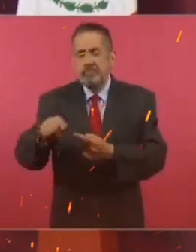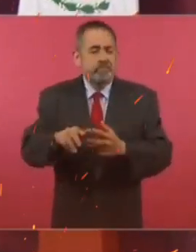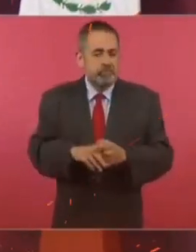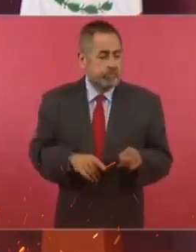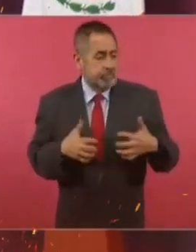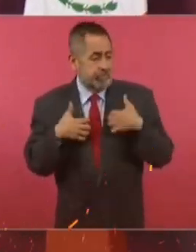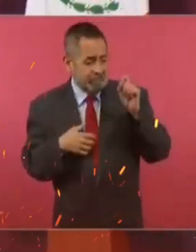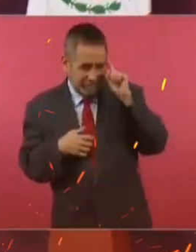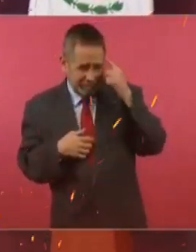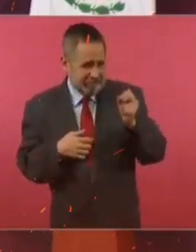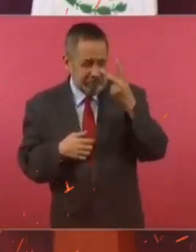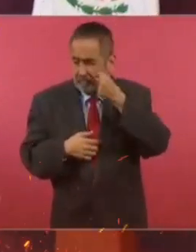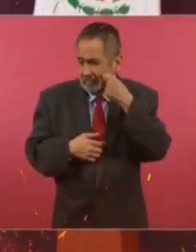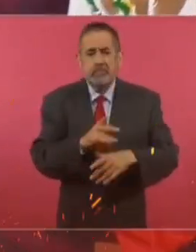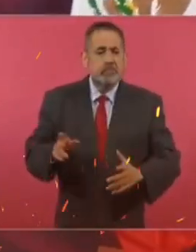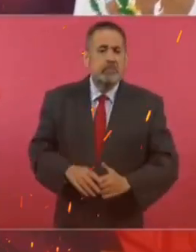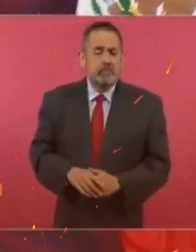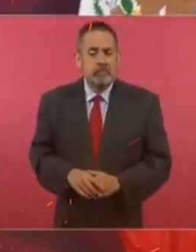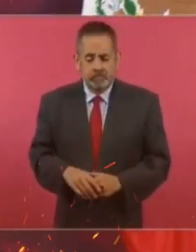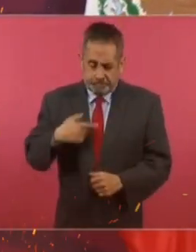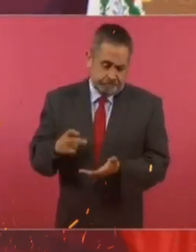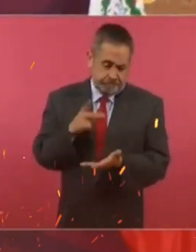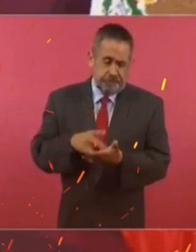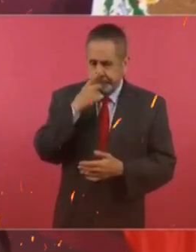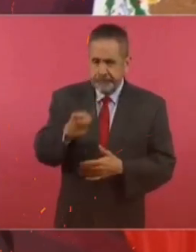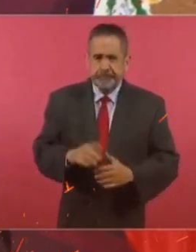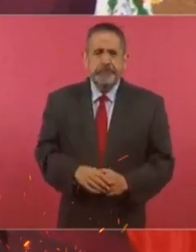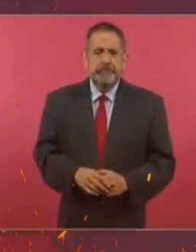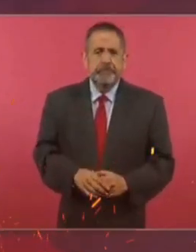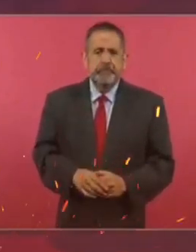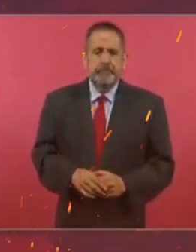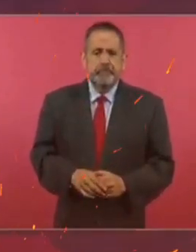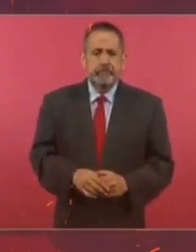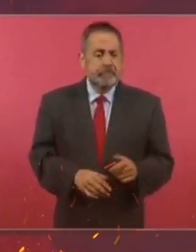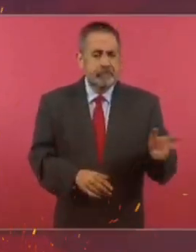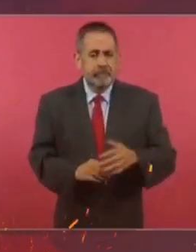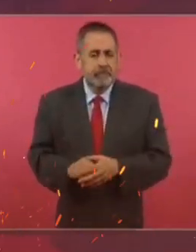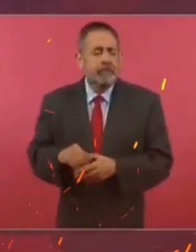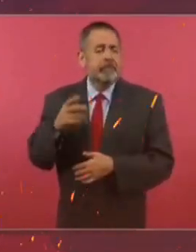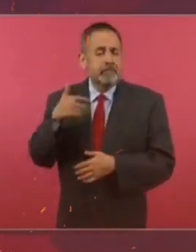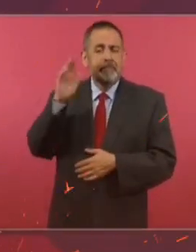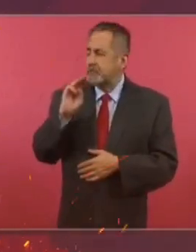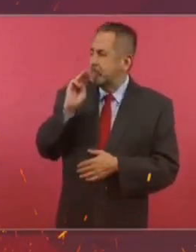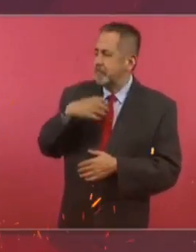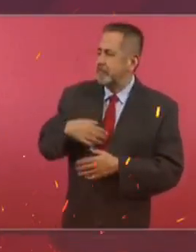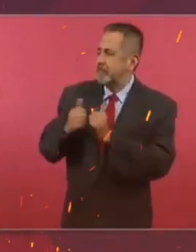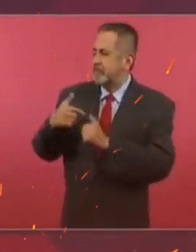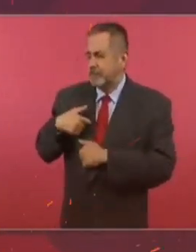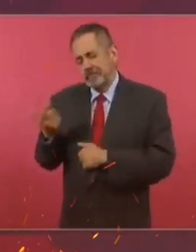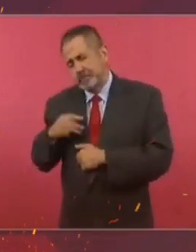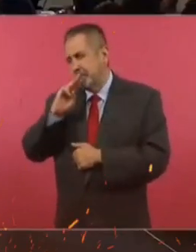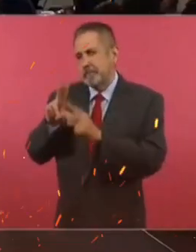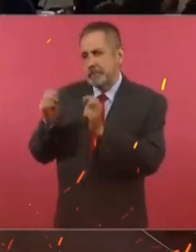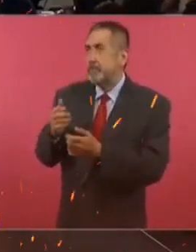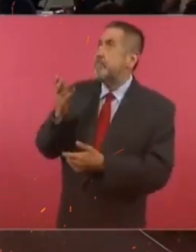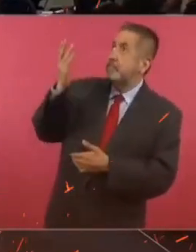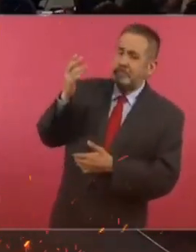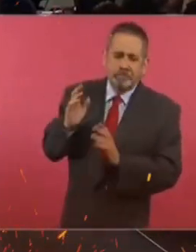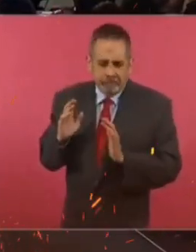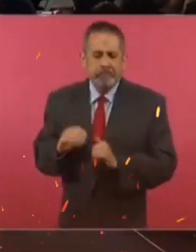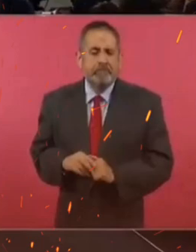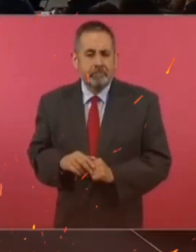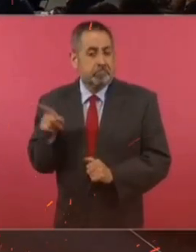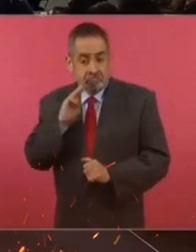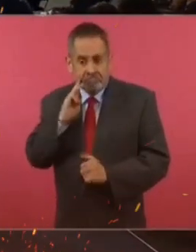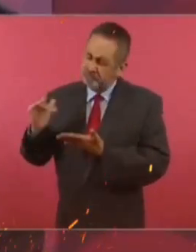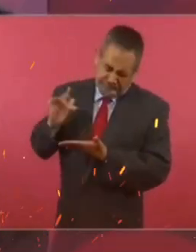se enojen y que insulten, ya lo he dicho, Manuel. Además, ella estaría feliz conmigo ahora, pero ya no está Manuelita.